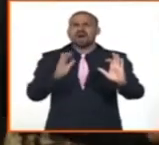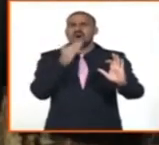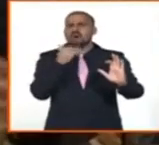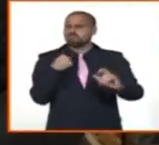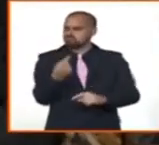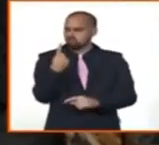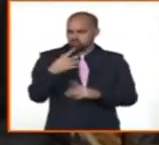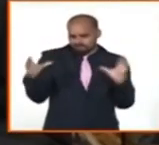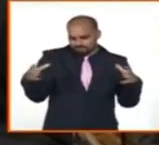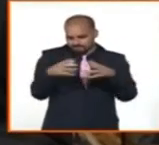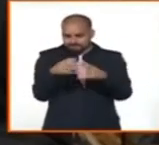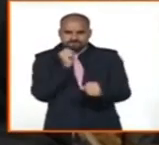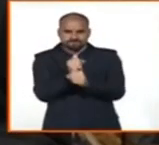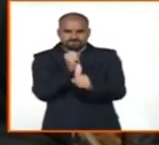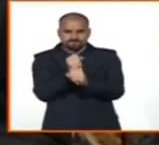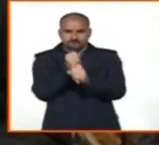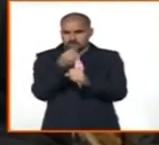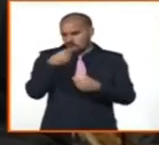cómo